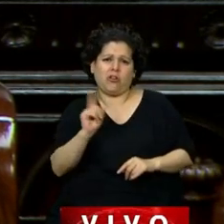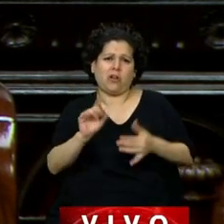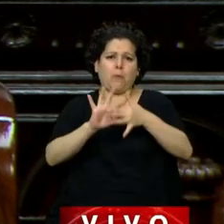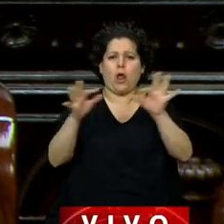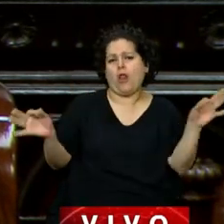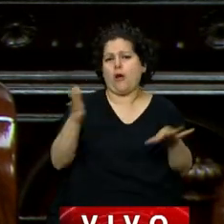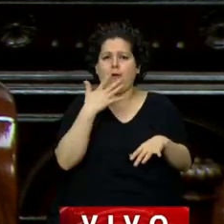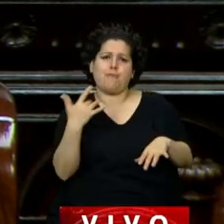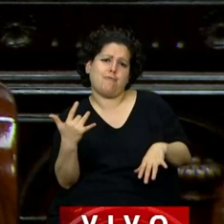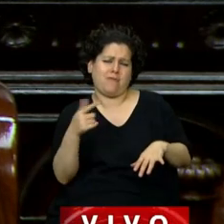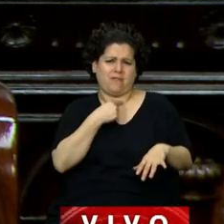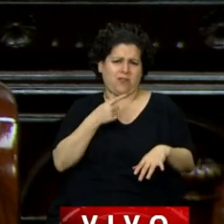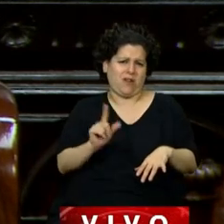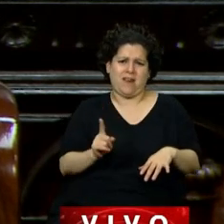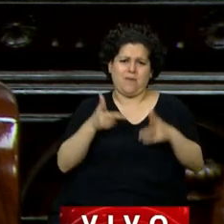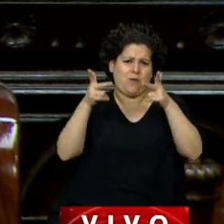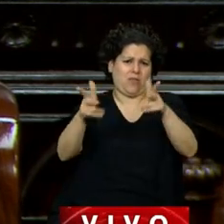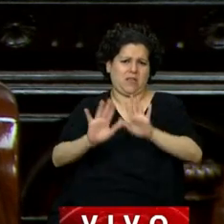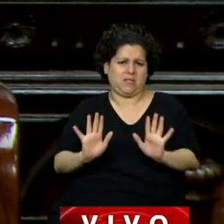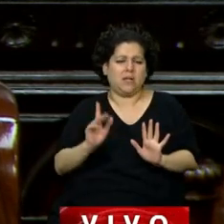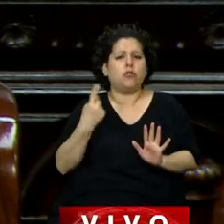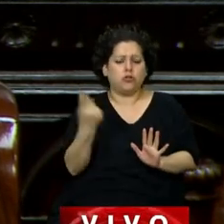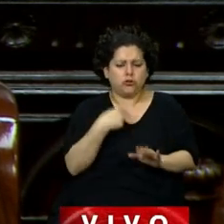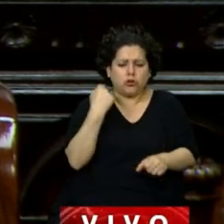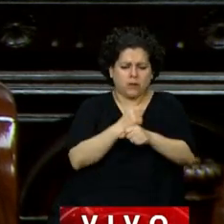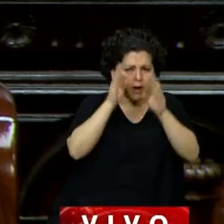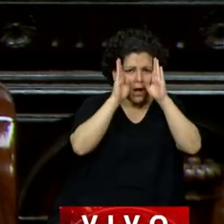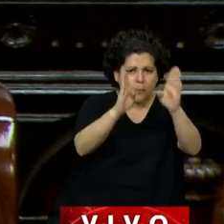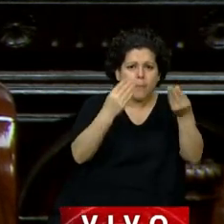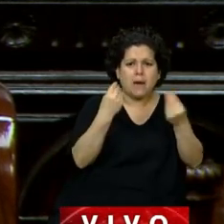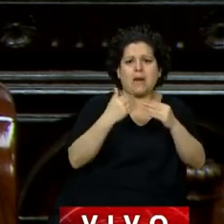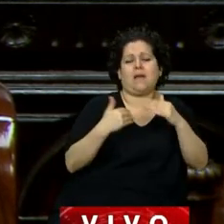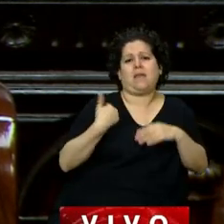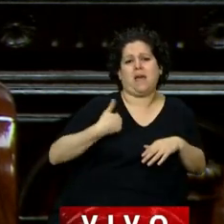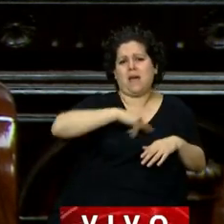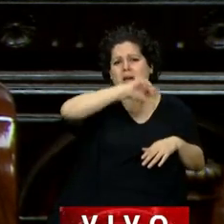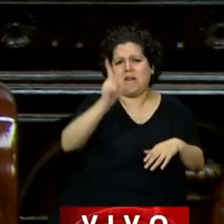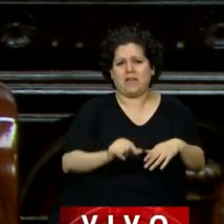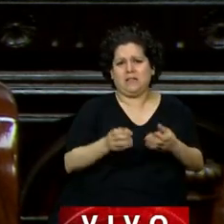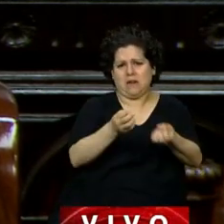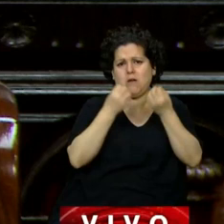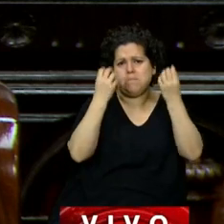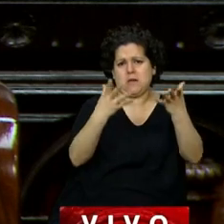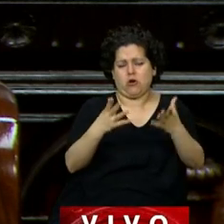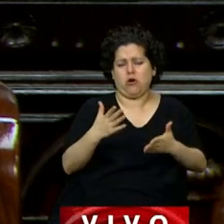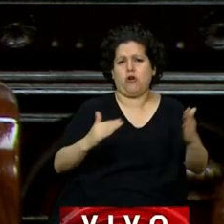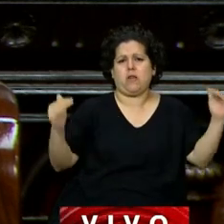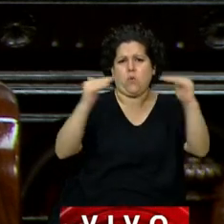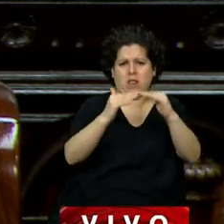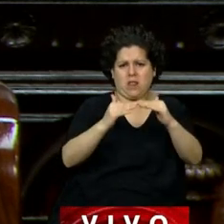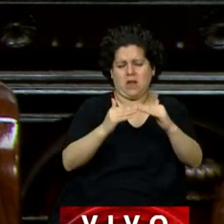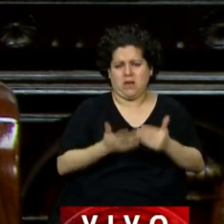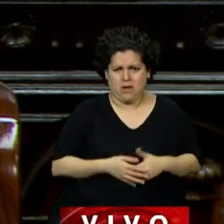eslóganes bonitos, simplemente trabajamos para que la Argentina o para construir una Argentina un poquito más justa e